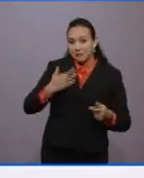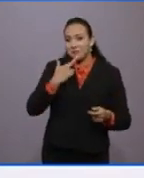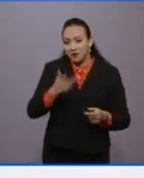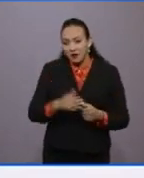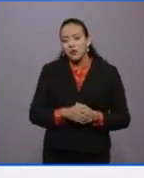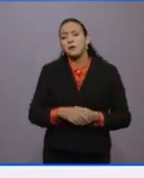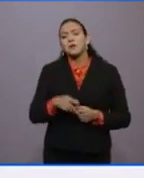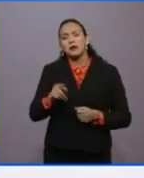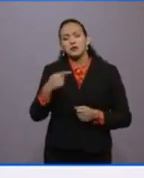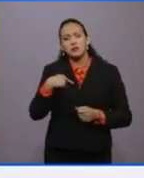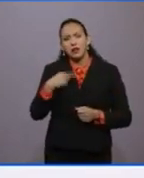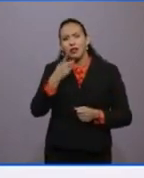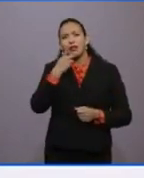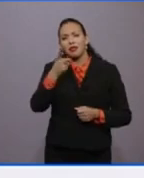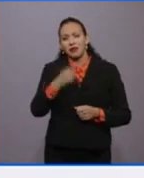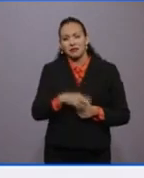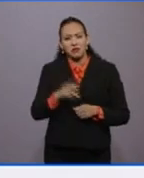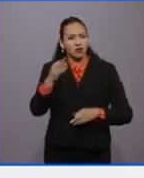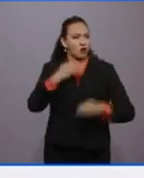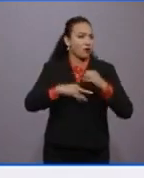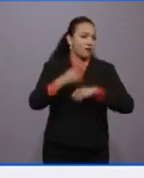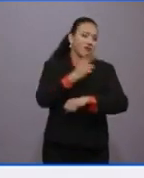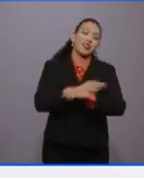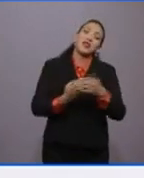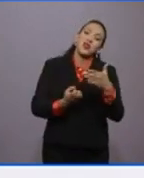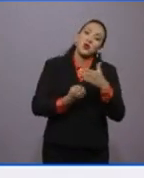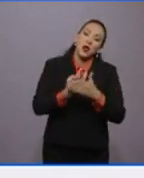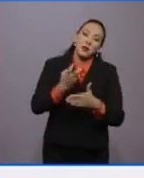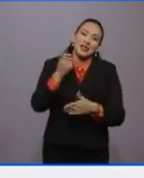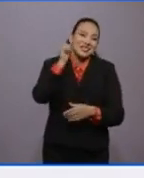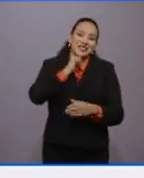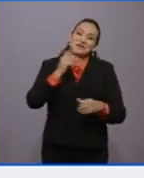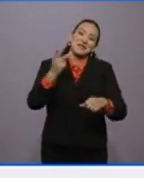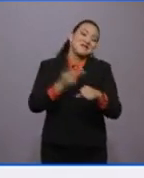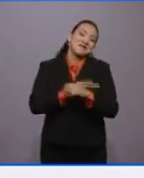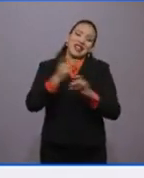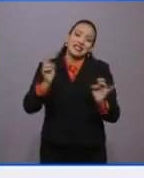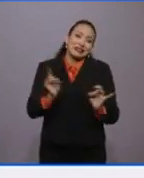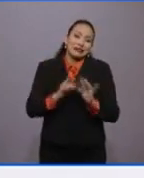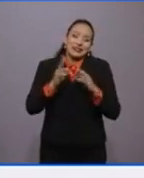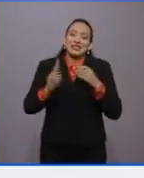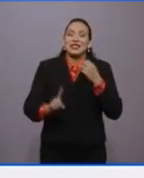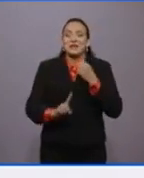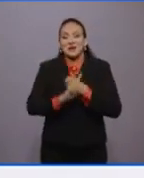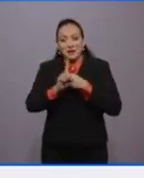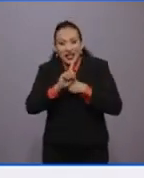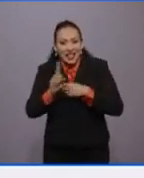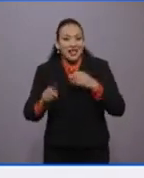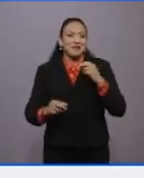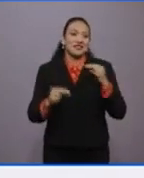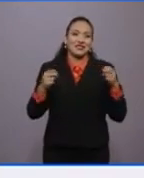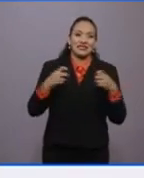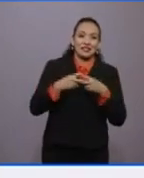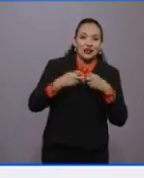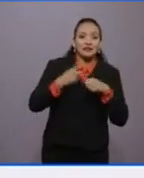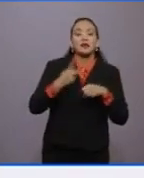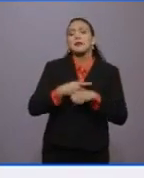principio, todo proceso nuevo genera esa inquietud, pero yo creo que aún hay tiempo para